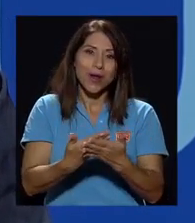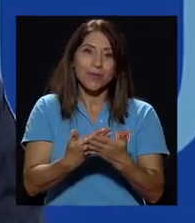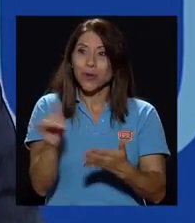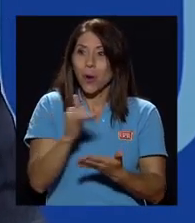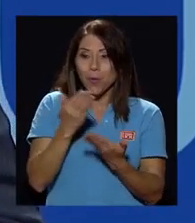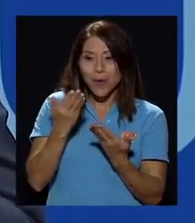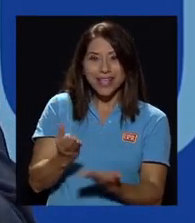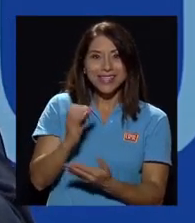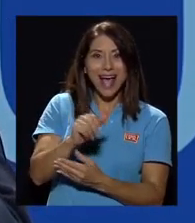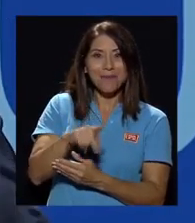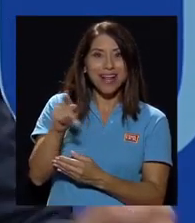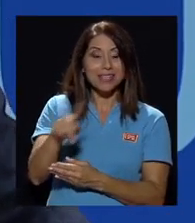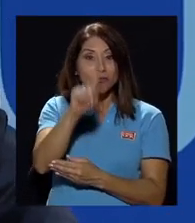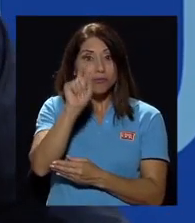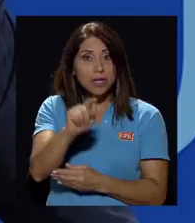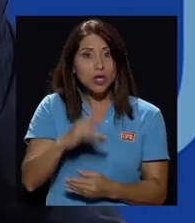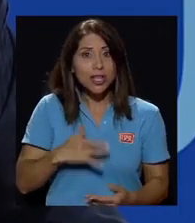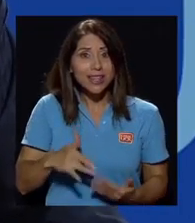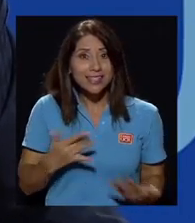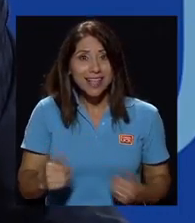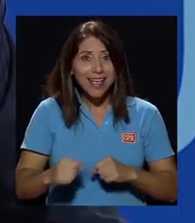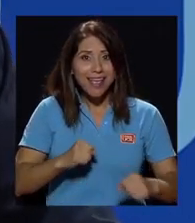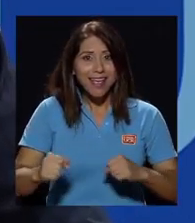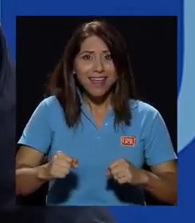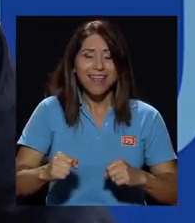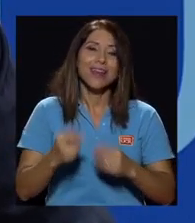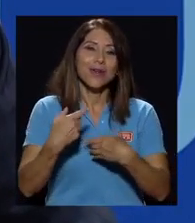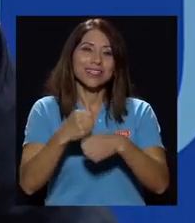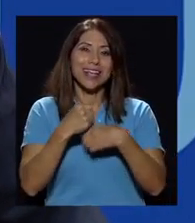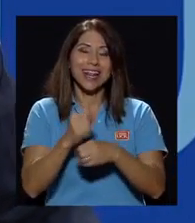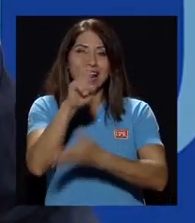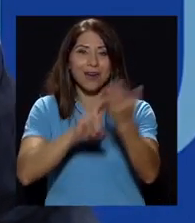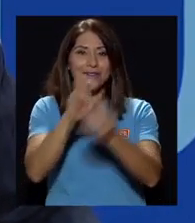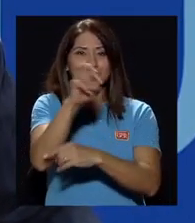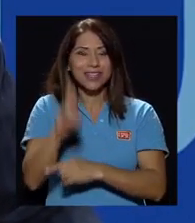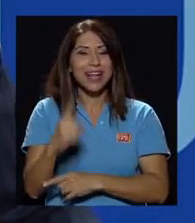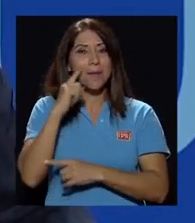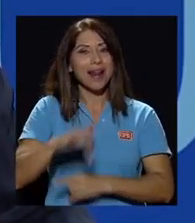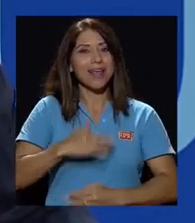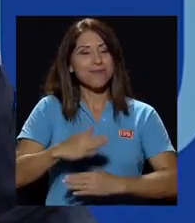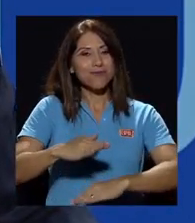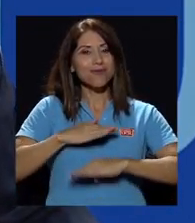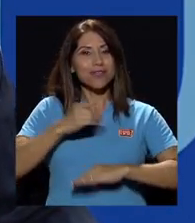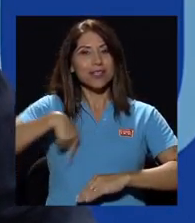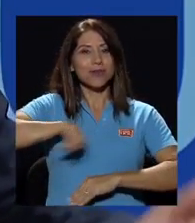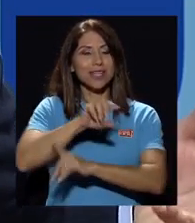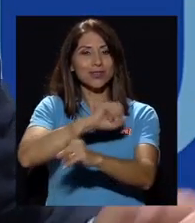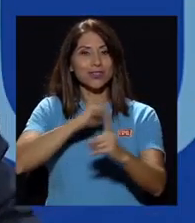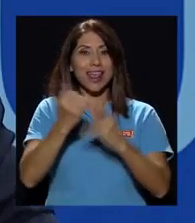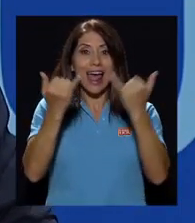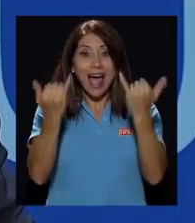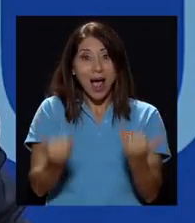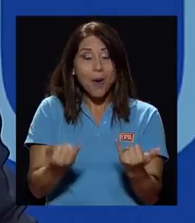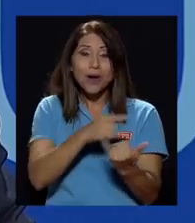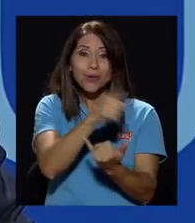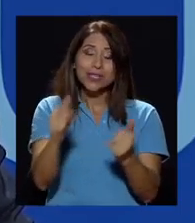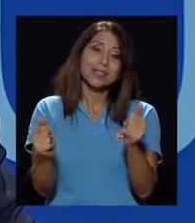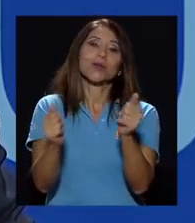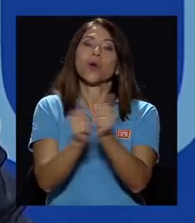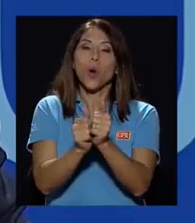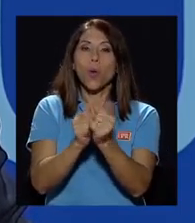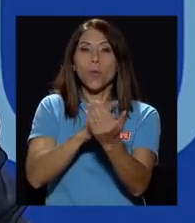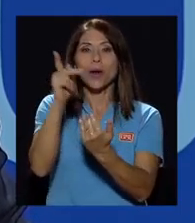esta aplicación de lo sentiste de lo que se genera en la universidad de costa rica para el bienestar de nuestra sociedad los dejamos ahora en